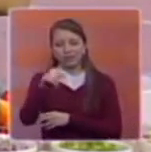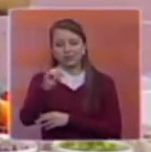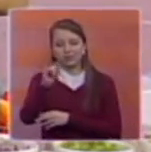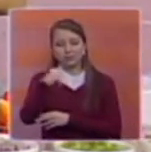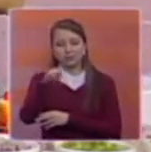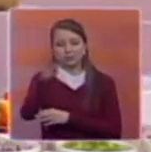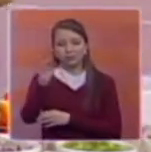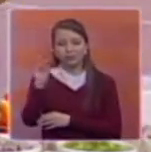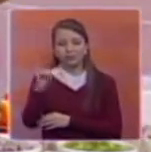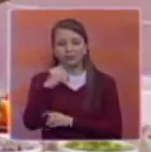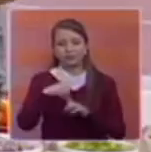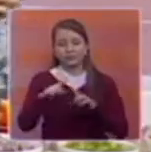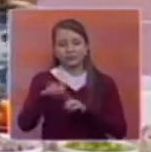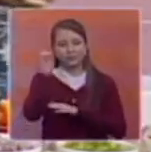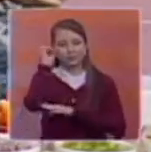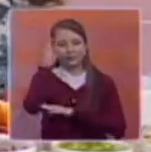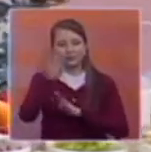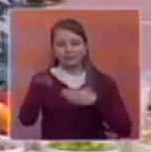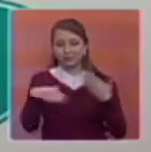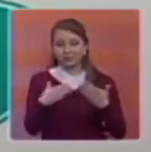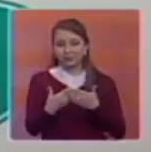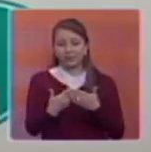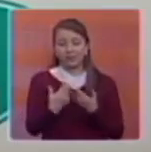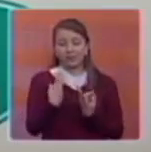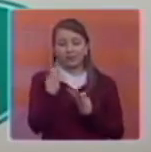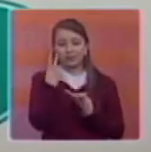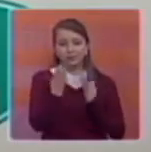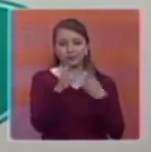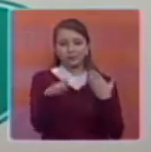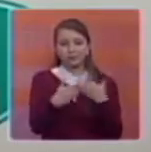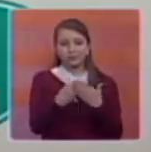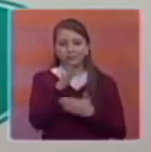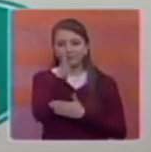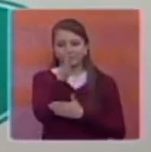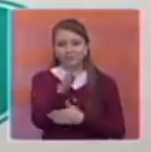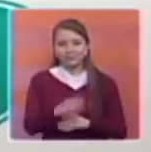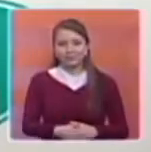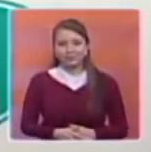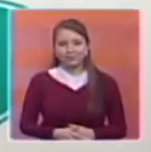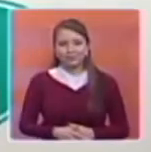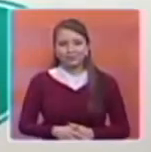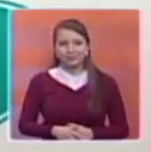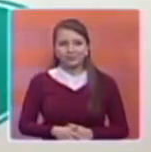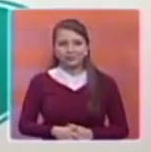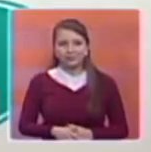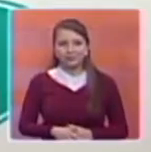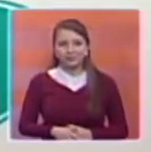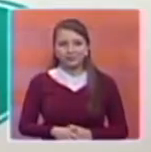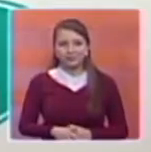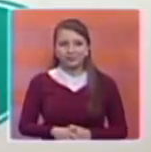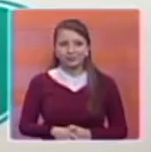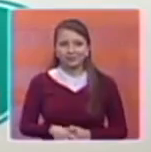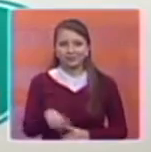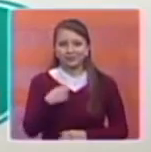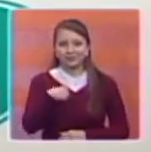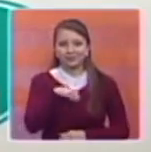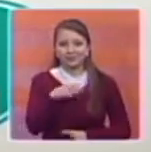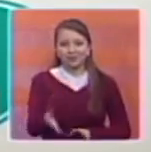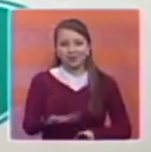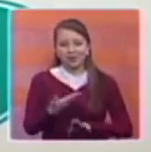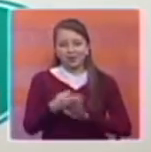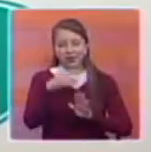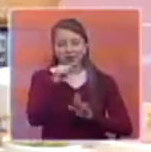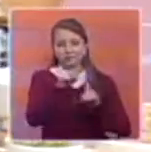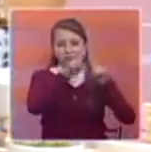Ahí ustedes van a ver videitos y todo. Espero que lo visiten siempre el blog. Bueno, nosotros vamos a darle los ingredientes que